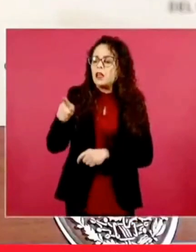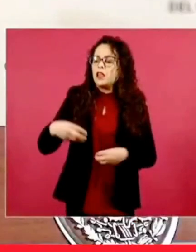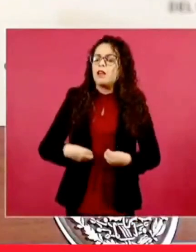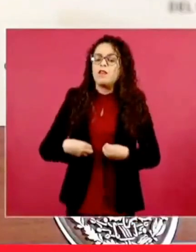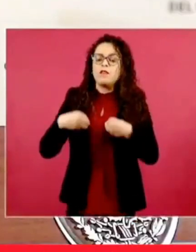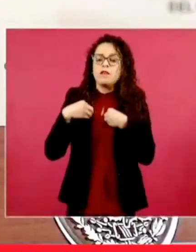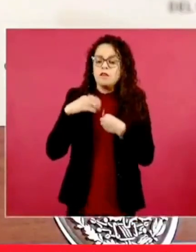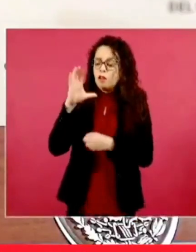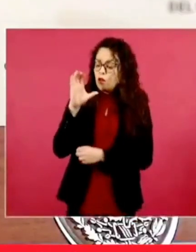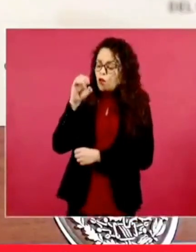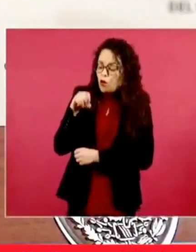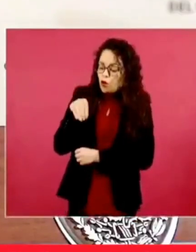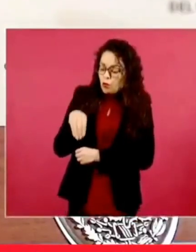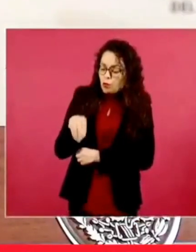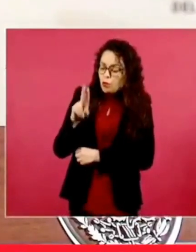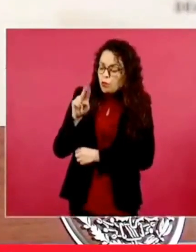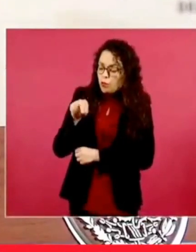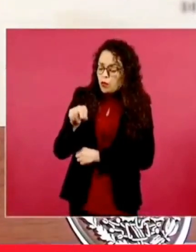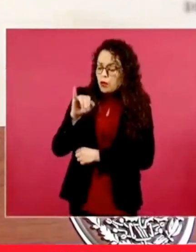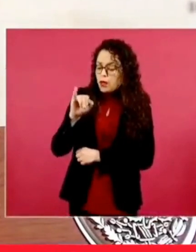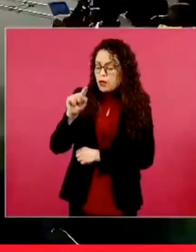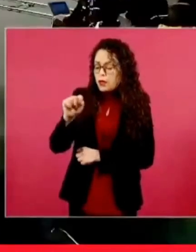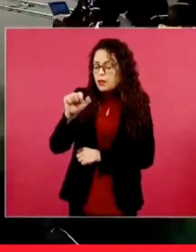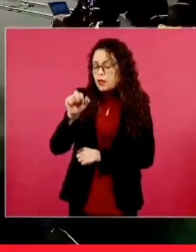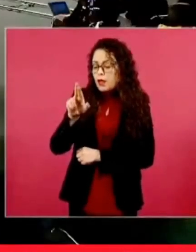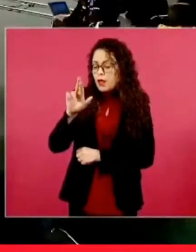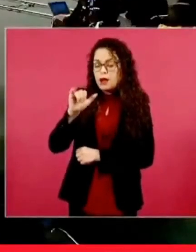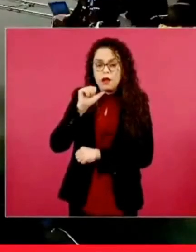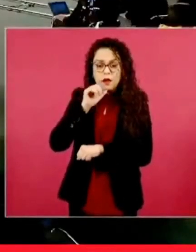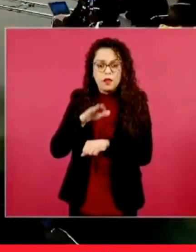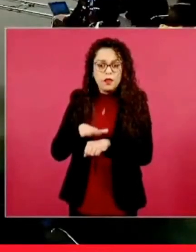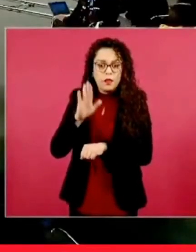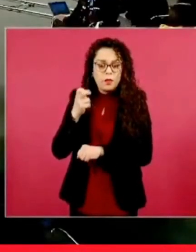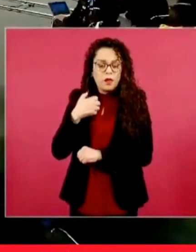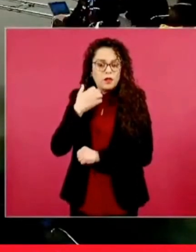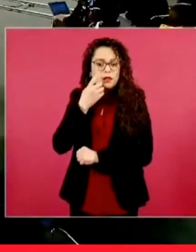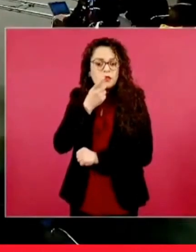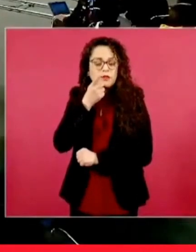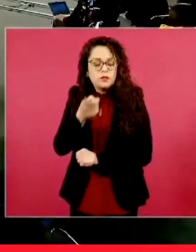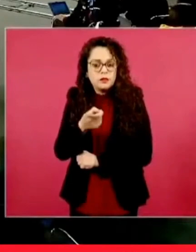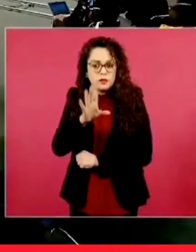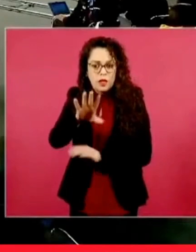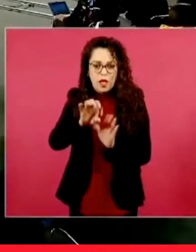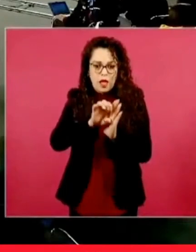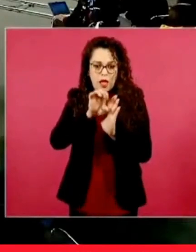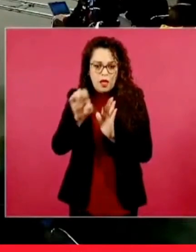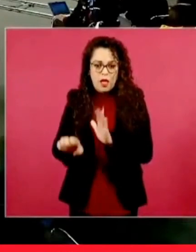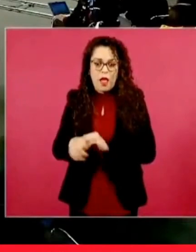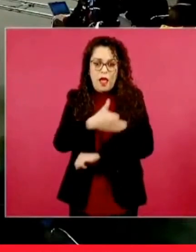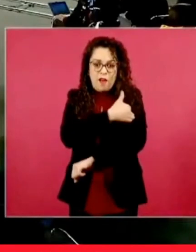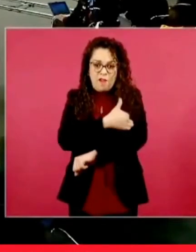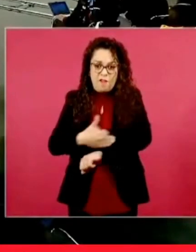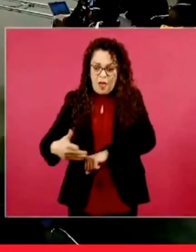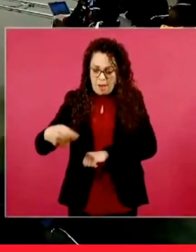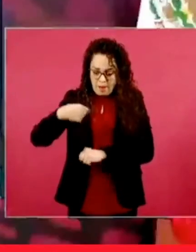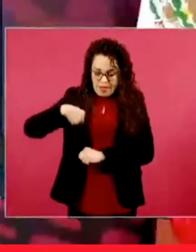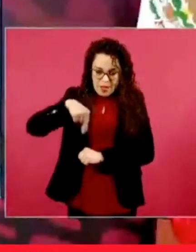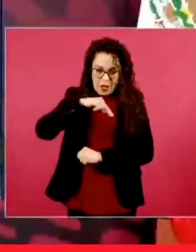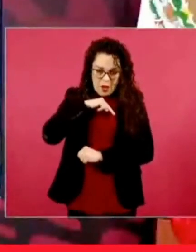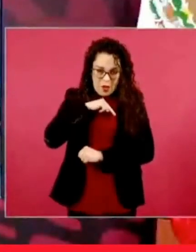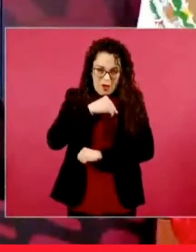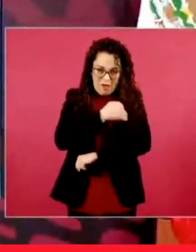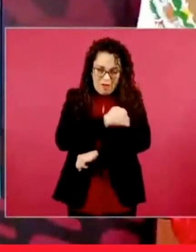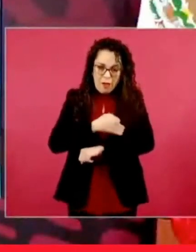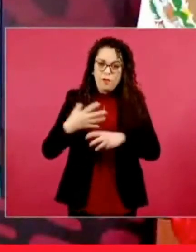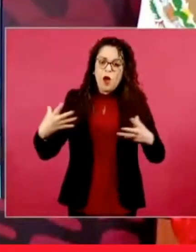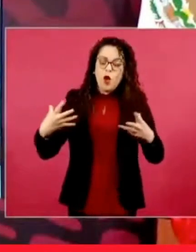Sí. ¿De dónde viene, por ejemplo, el que nuestras familias estén unidas?